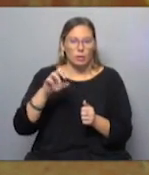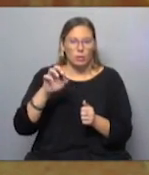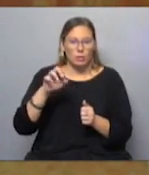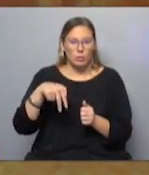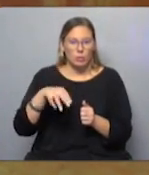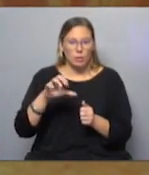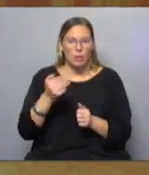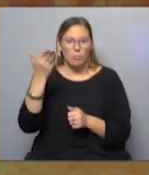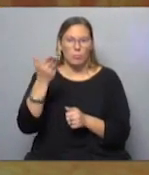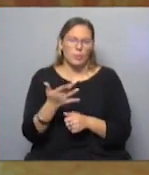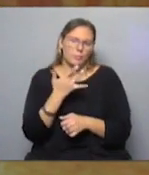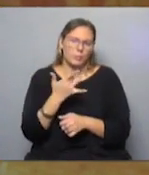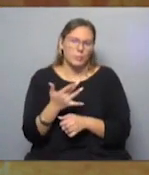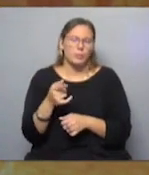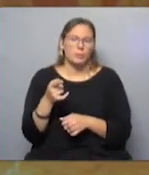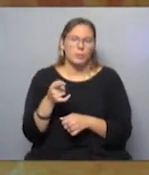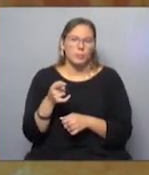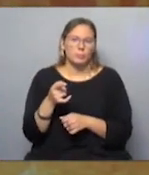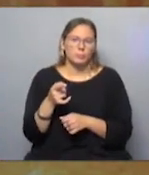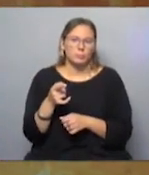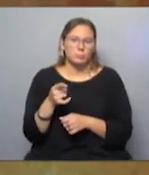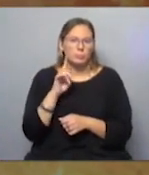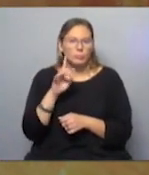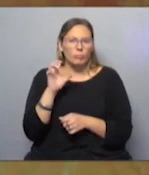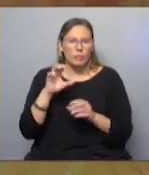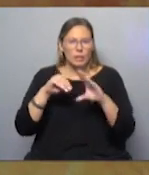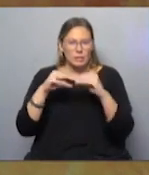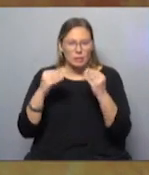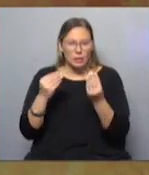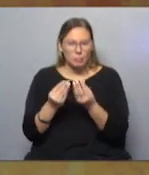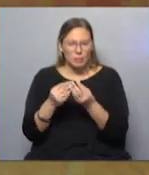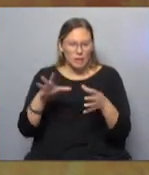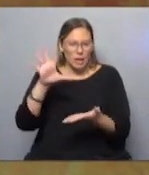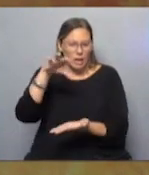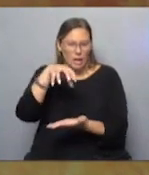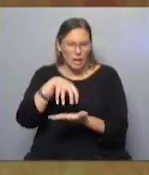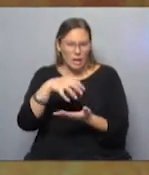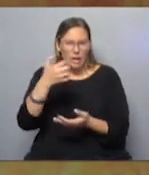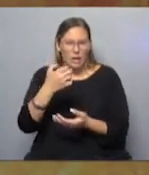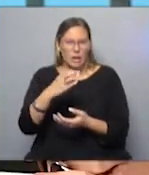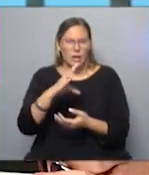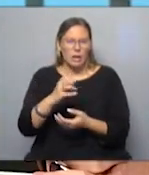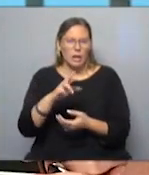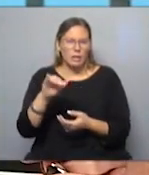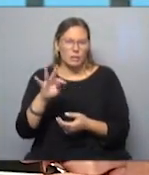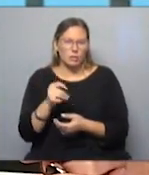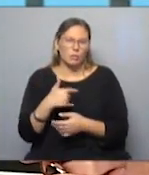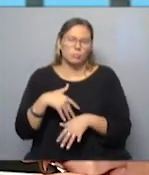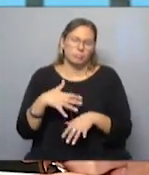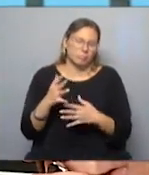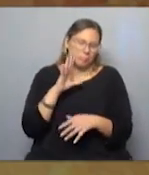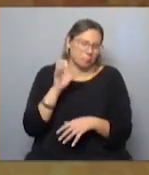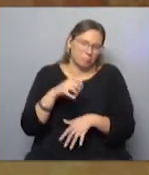un personaje maravilloso que fue se acuerdan la cerámica el carrito no sé si todavía existe un